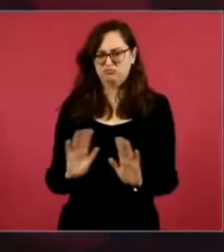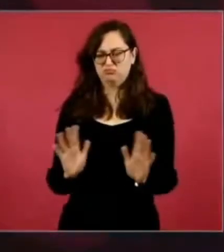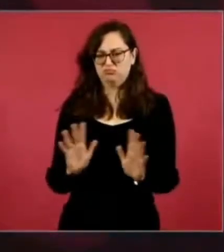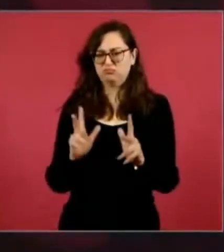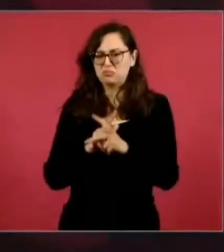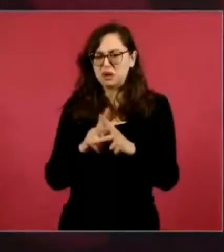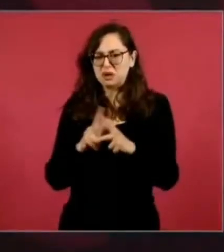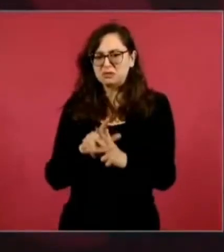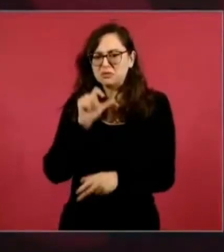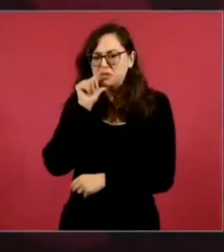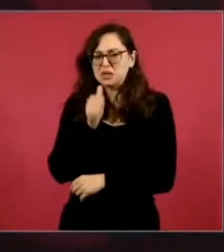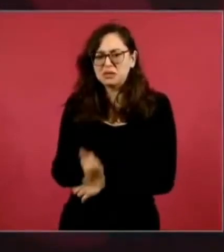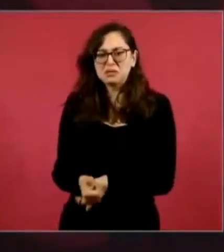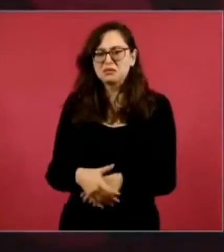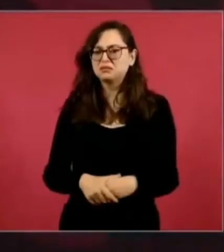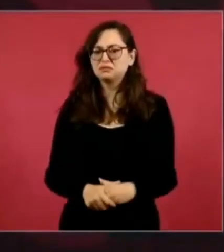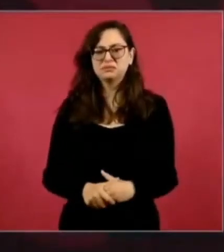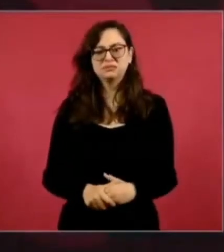No.